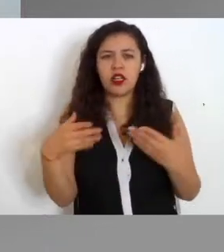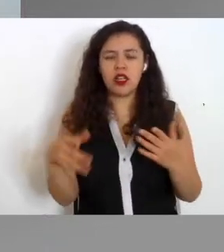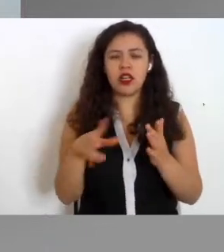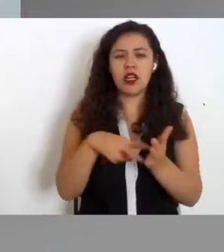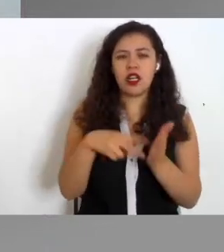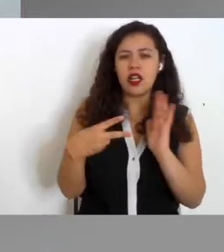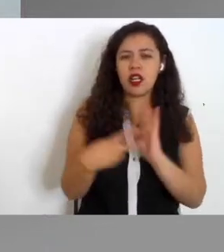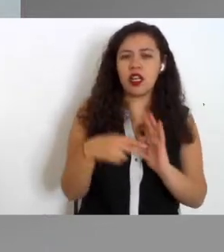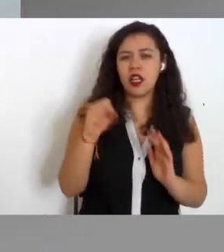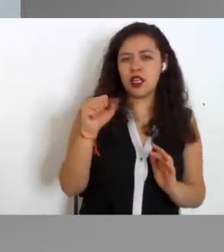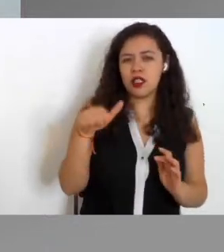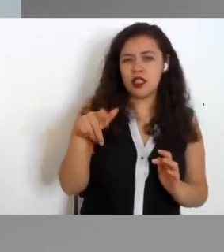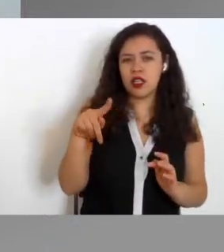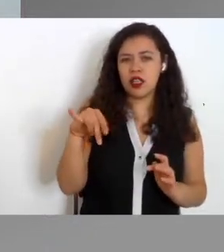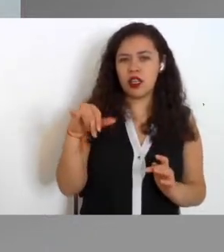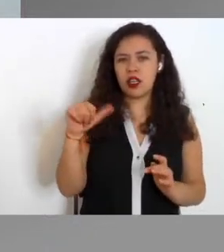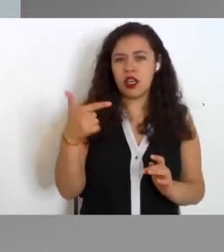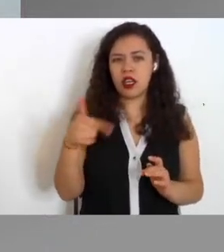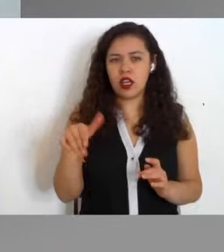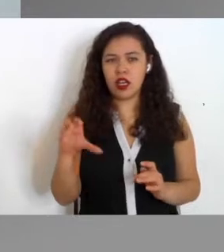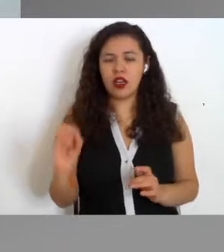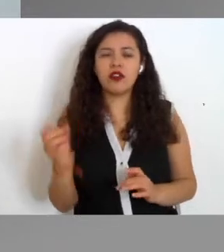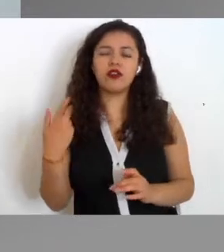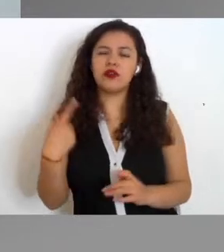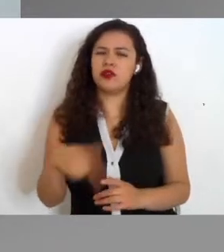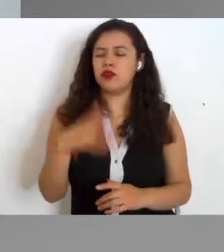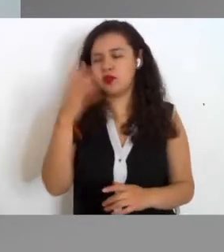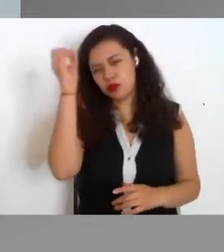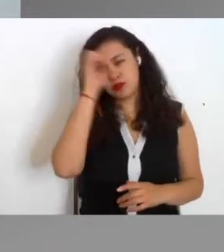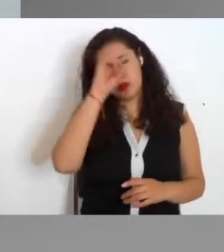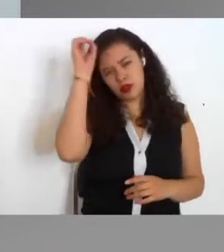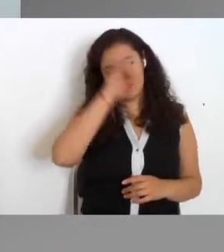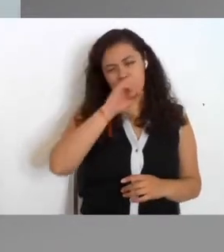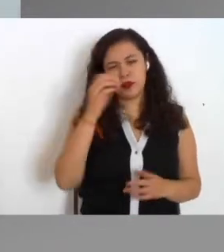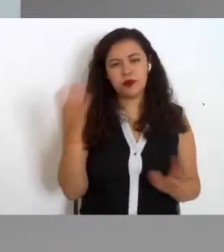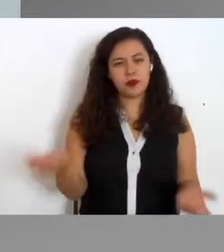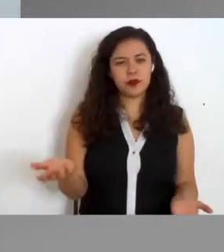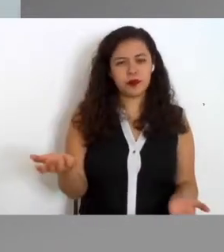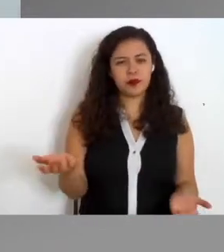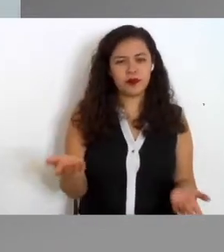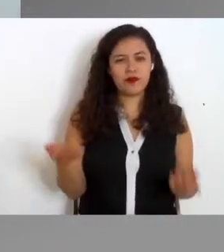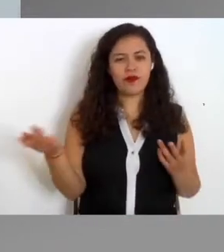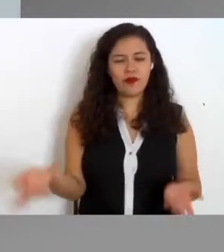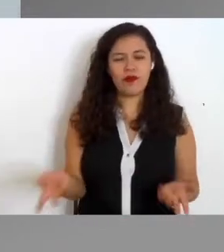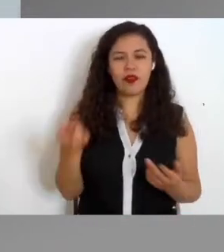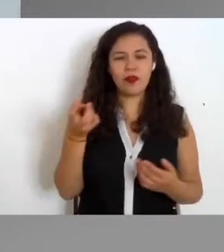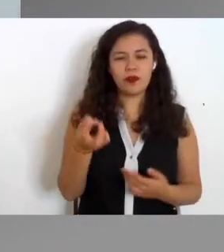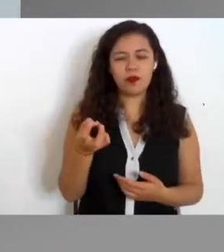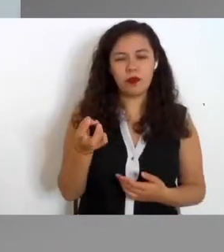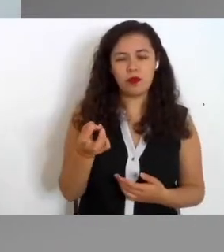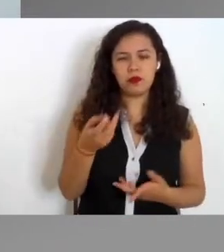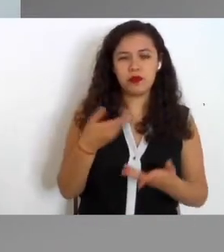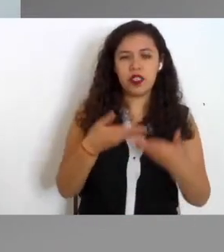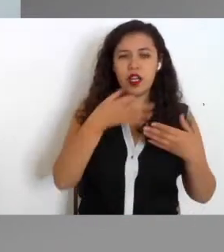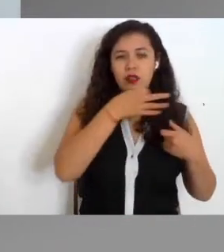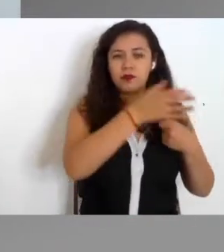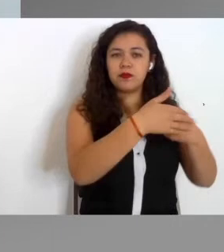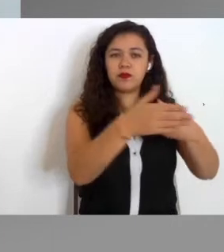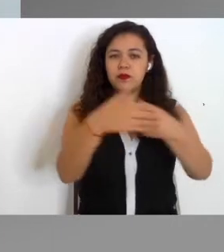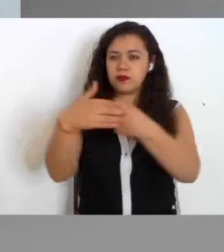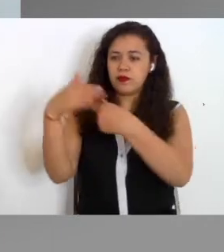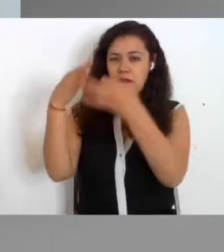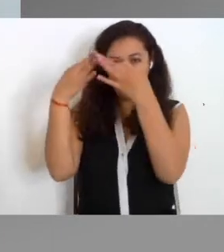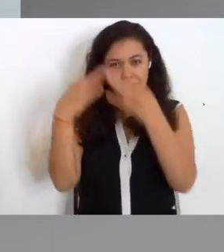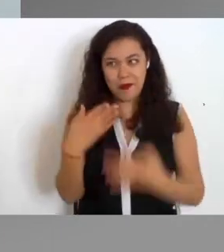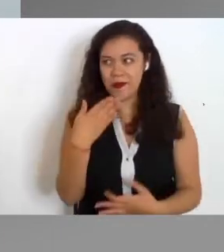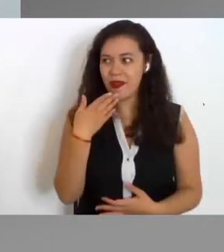esta posición, pues nos confirma pues, la certeza de esta convocatoria y el